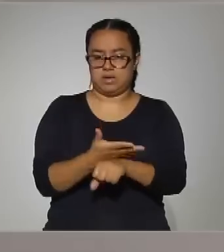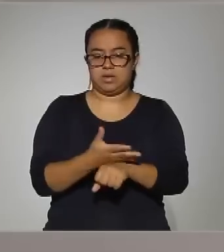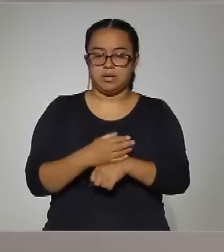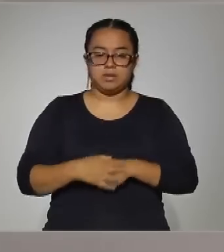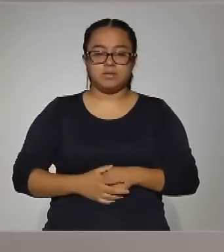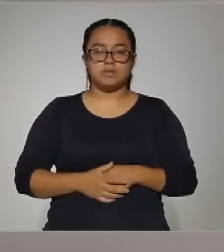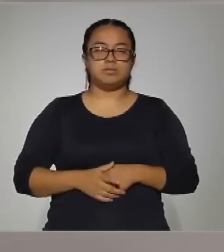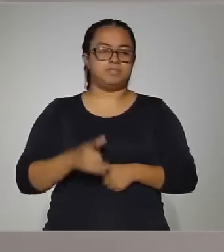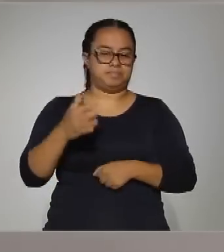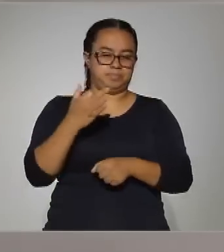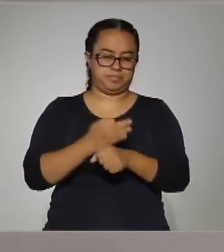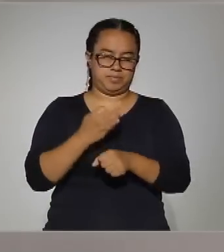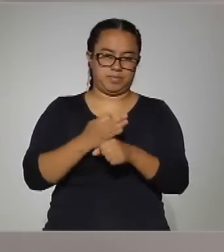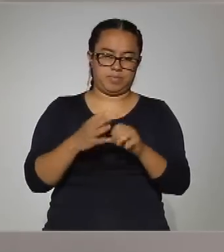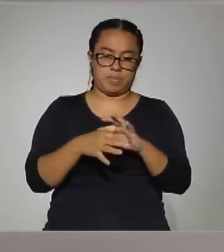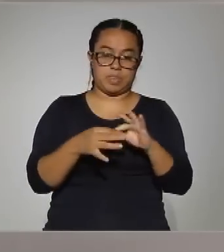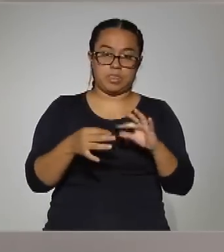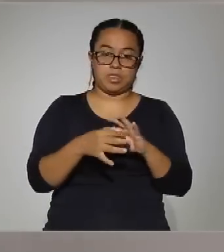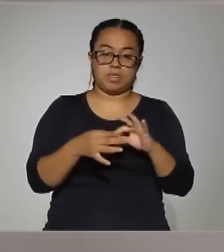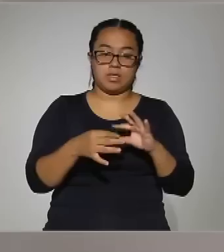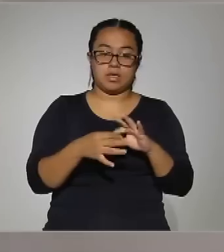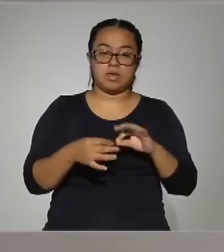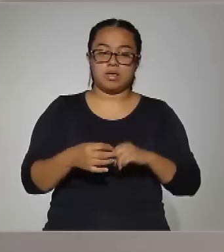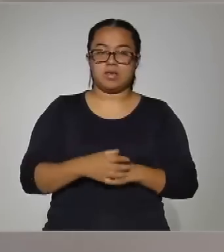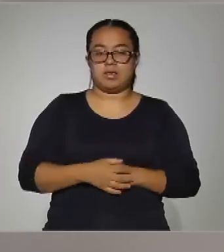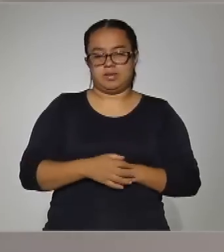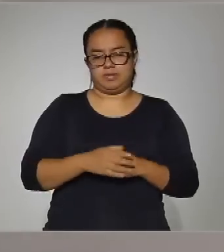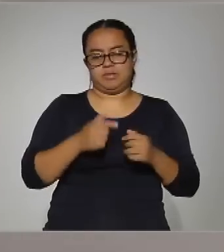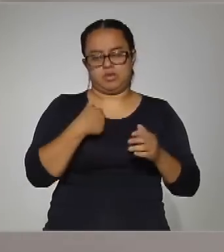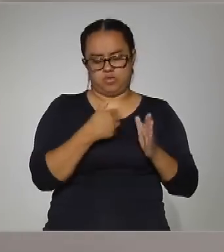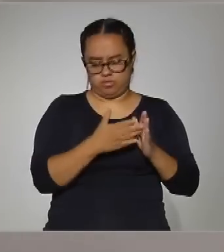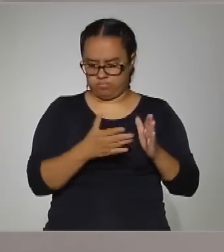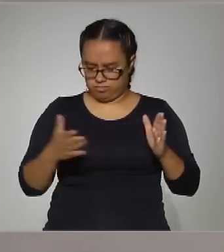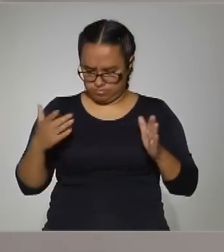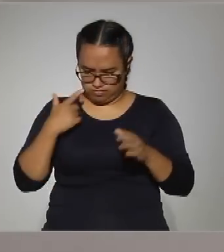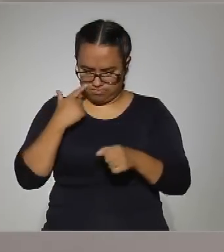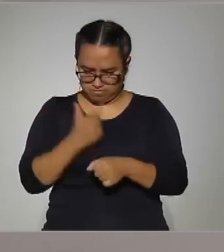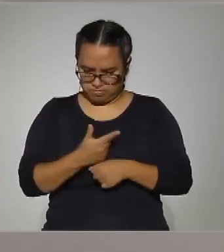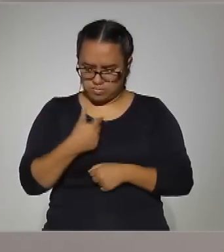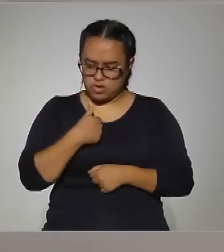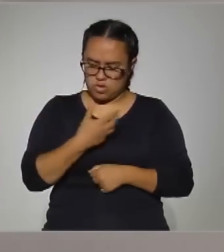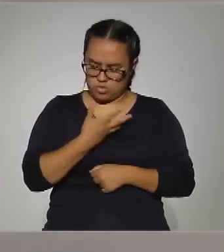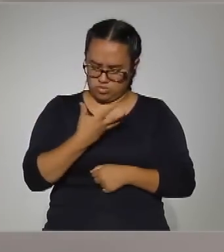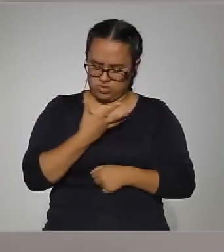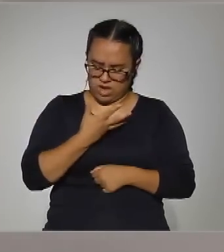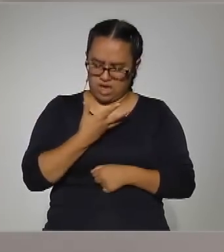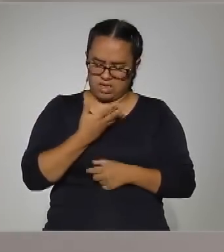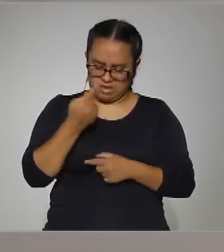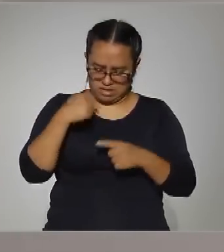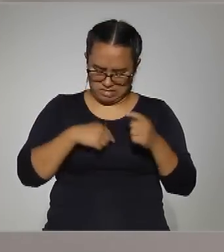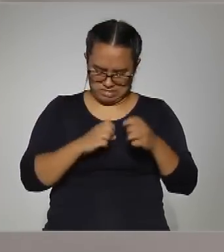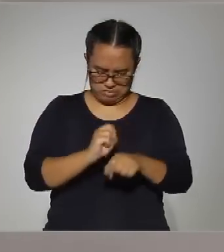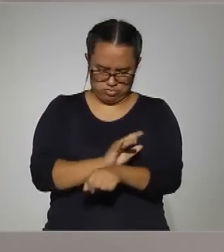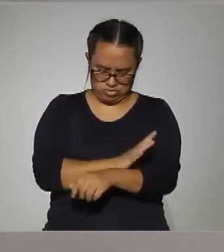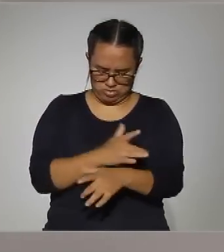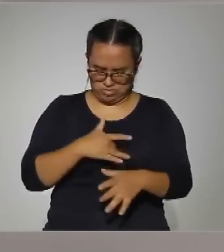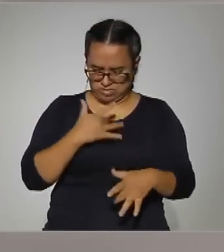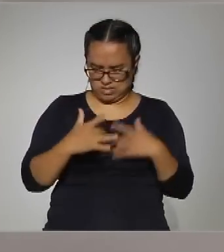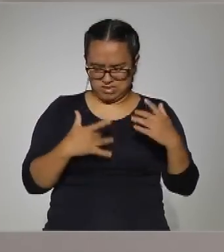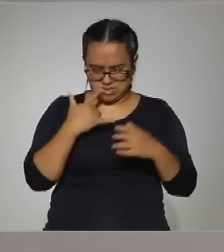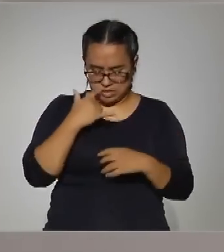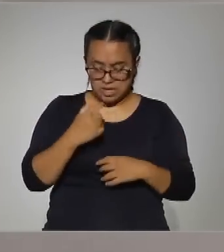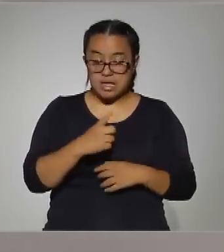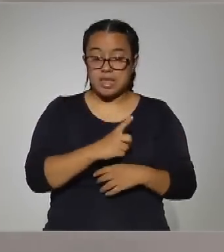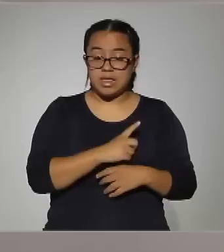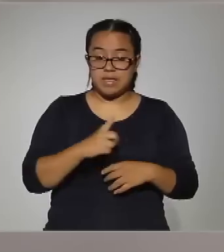que entiendo que estás diciendo es, o sea, hay un momento en el que me doy cuenta que tengo un daño emocional y que entonces debo de voltear la mirada,